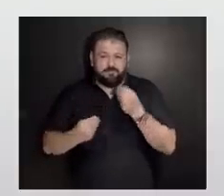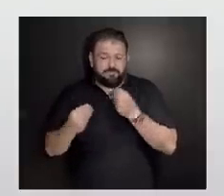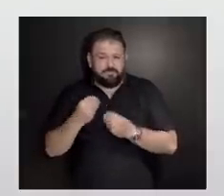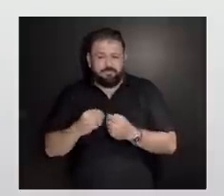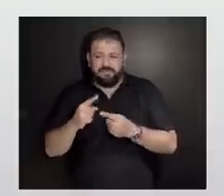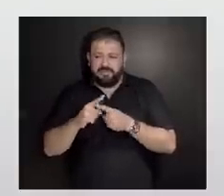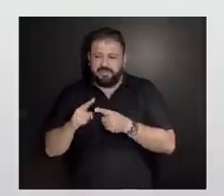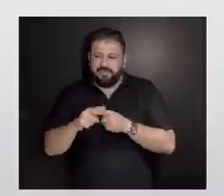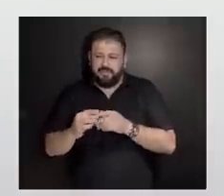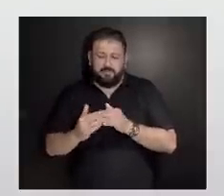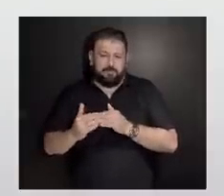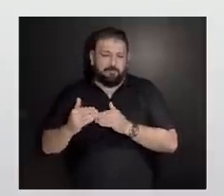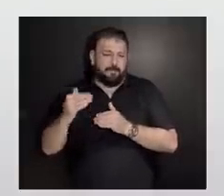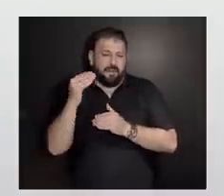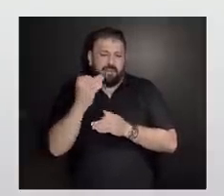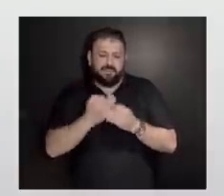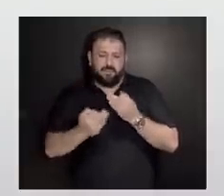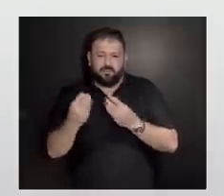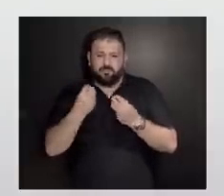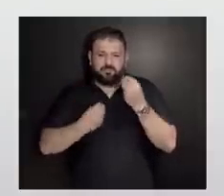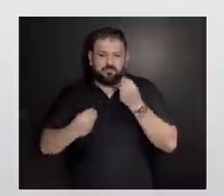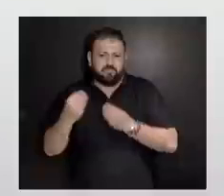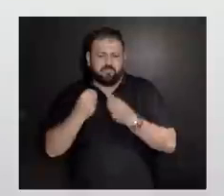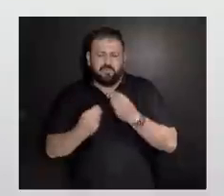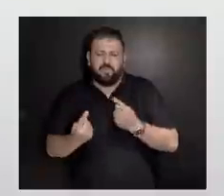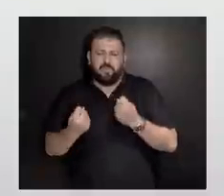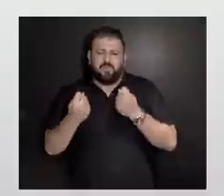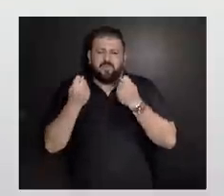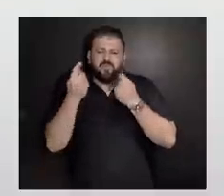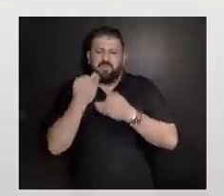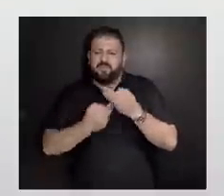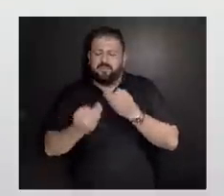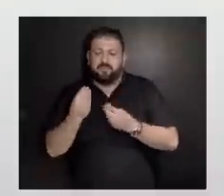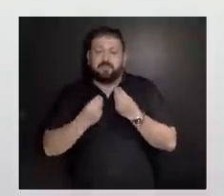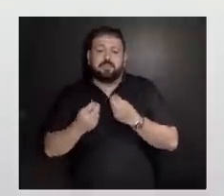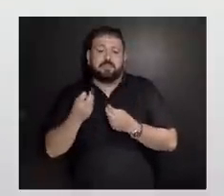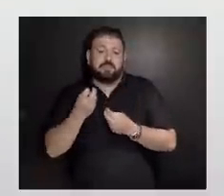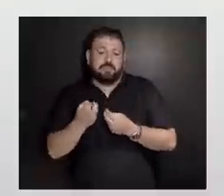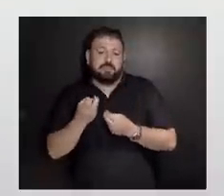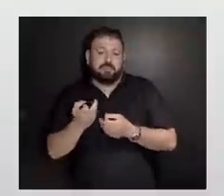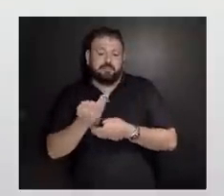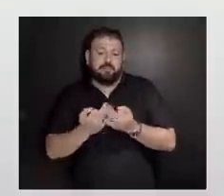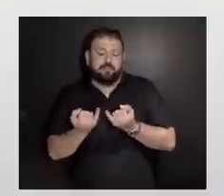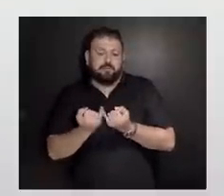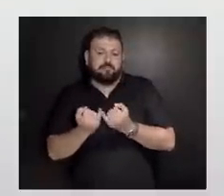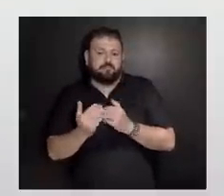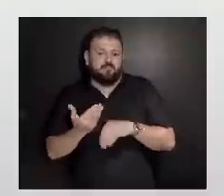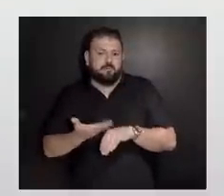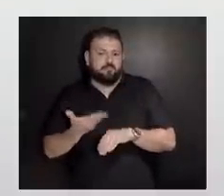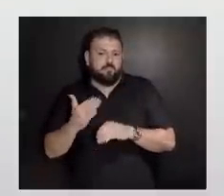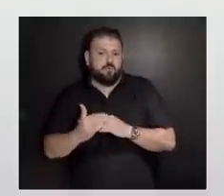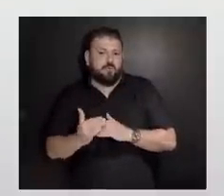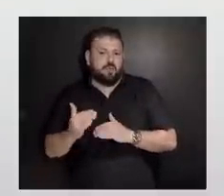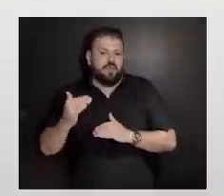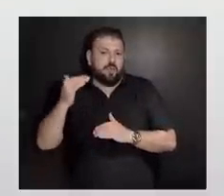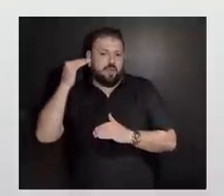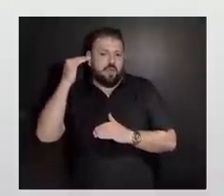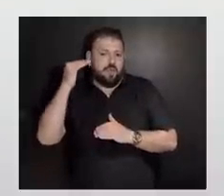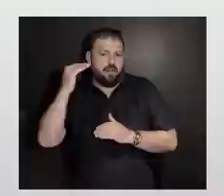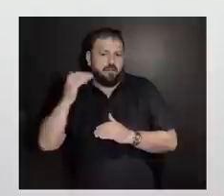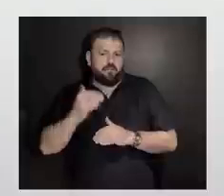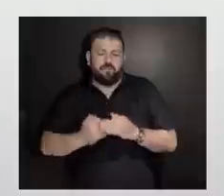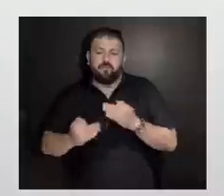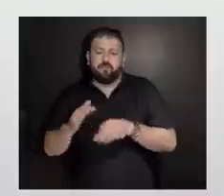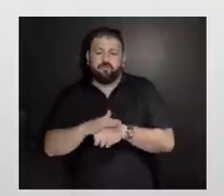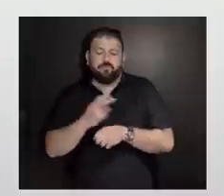azúcares de la que nuestro cuerpo puede metabolizar. Entonces, pues una dieta alta en estos componentes, o sea, que rebase los límites que